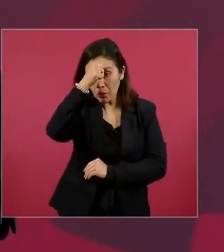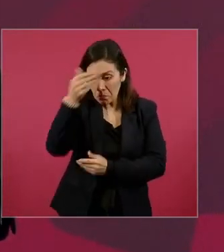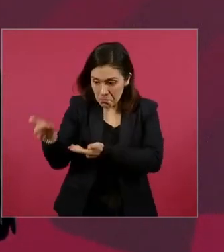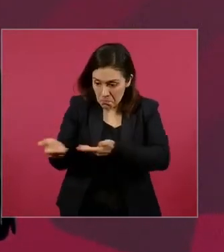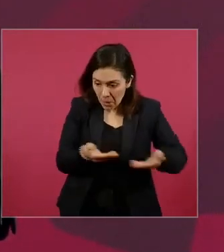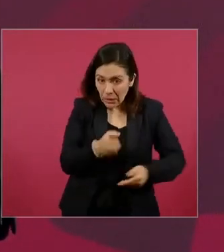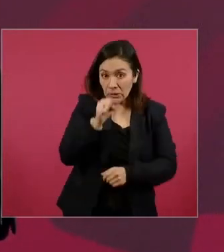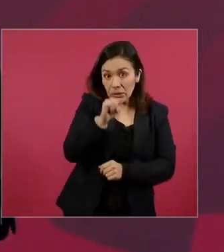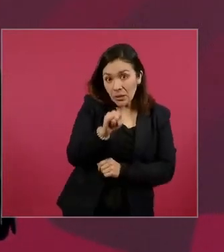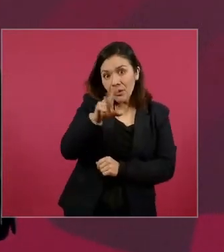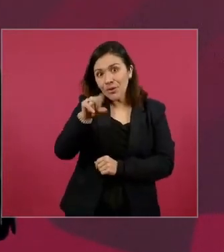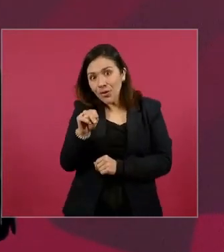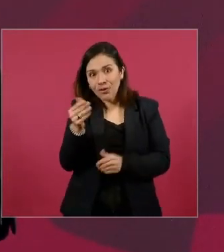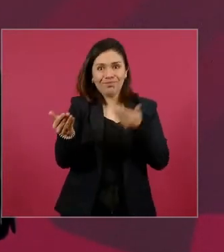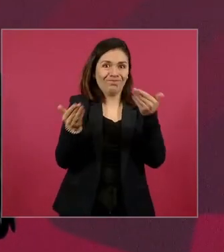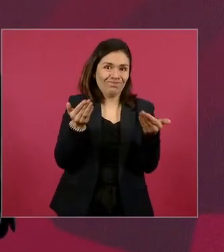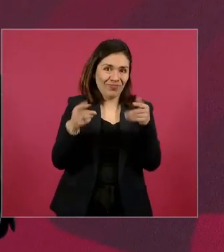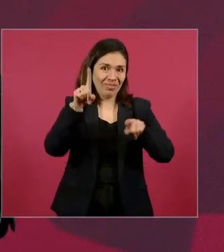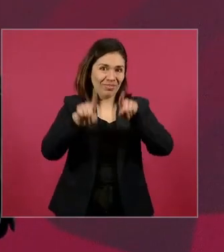recibirlos primero.